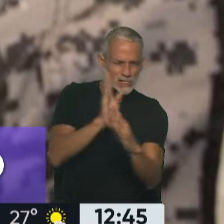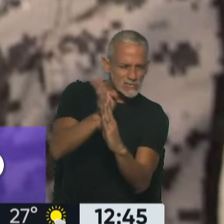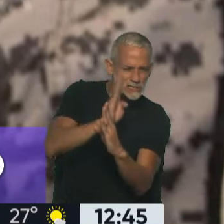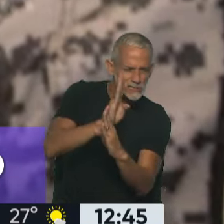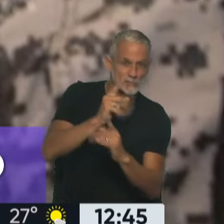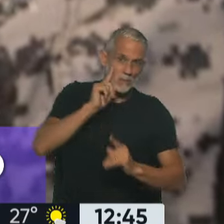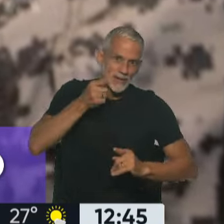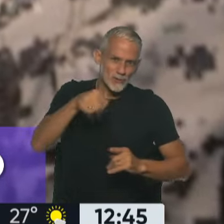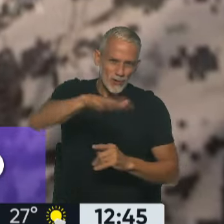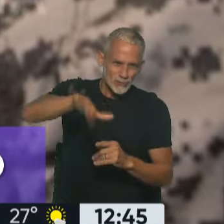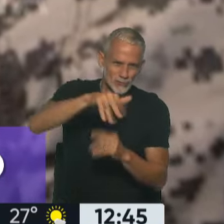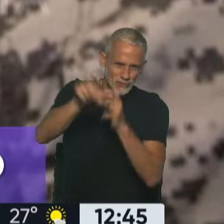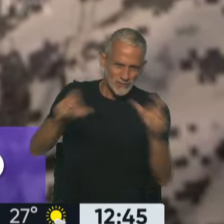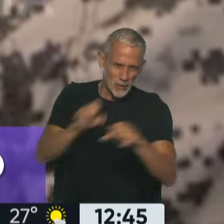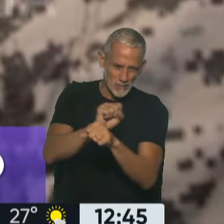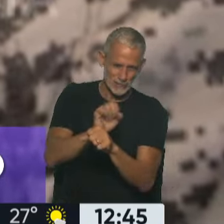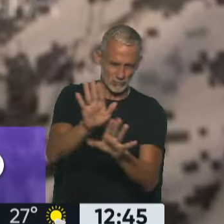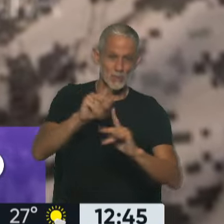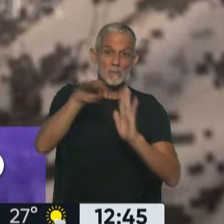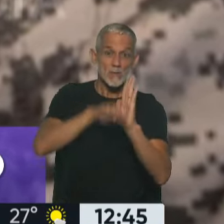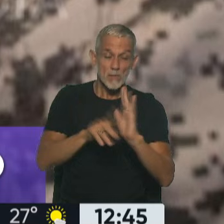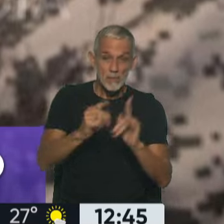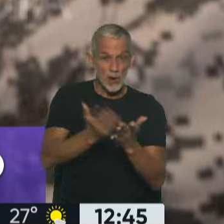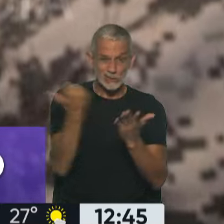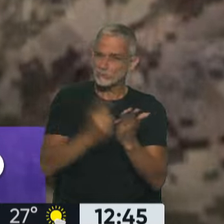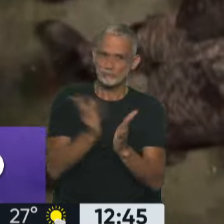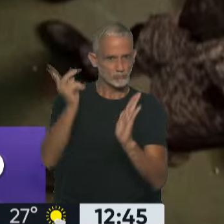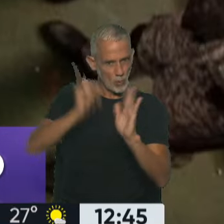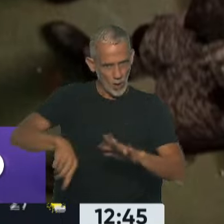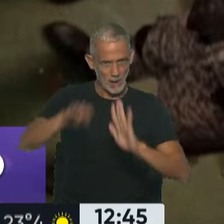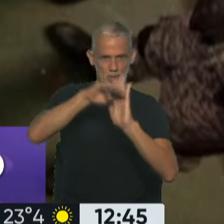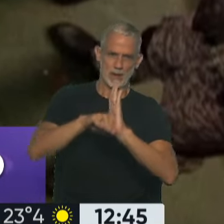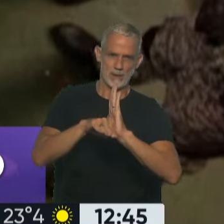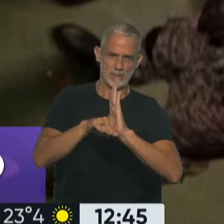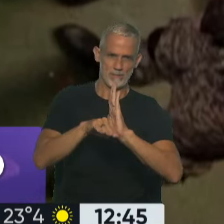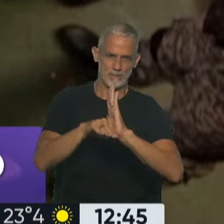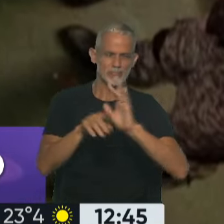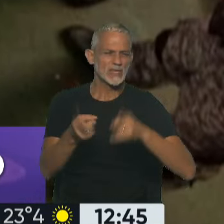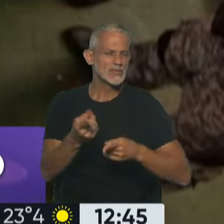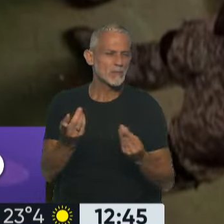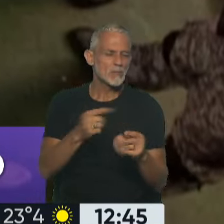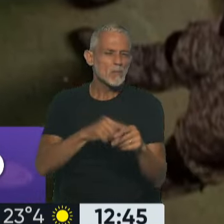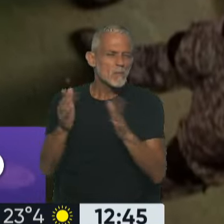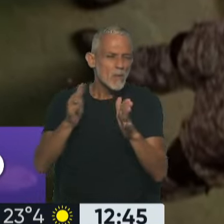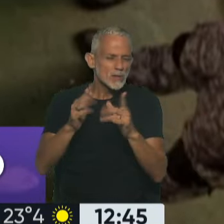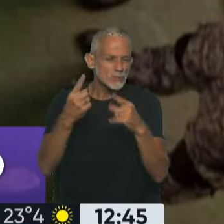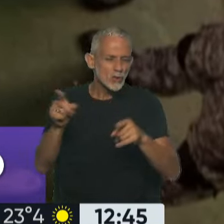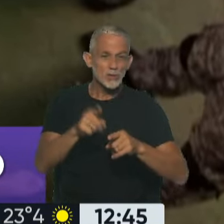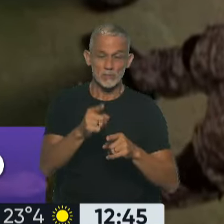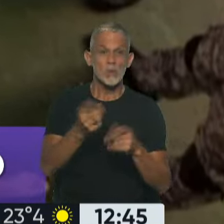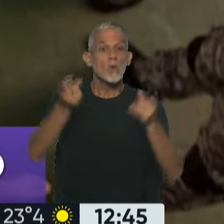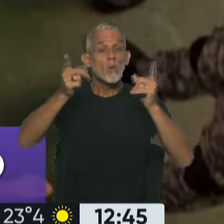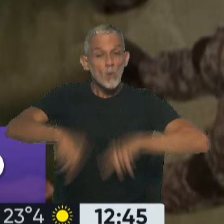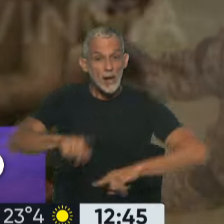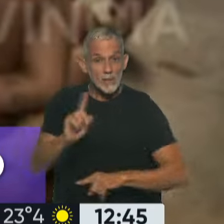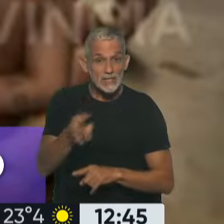y frecuente, volver a instaurar las medidas de seguridad y, en otra instancia,